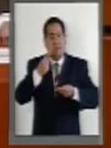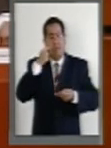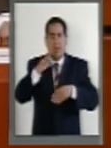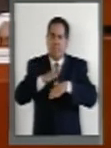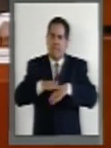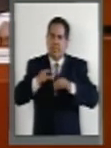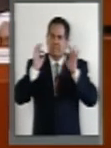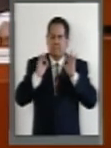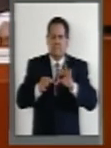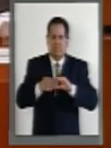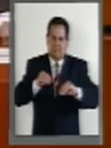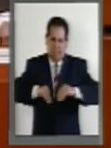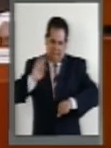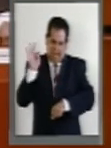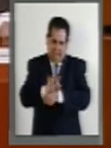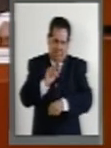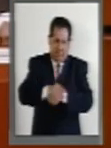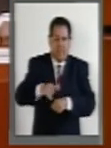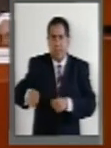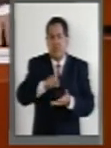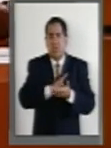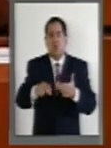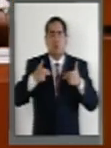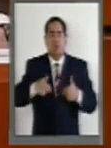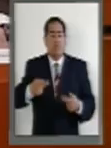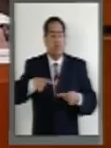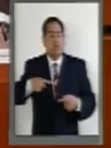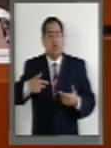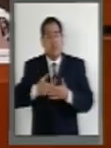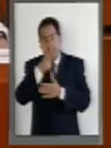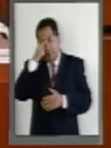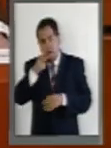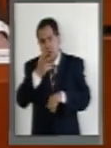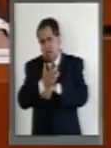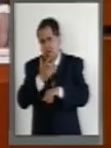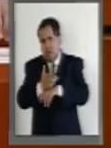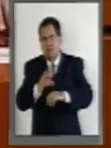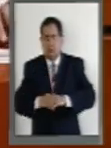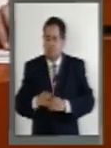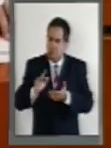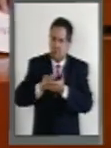acción para defender los derechos humanos de los mexicanos en Estados Unidos.